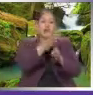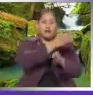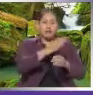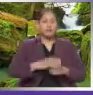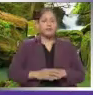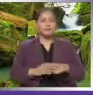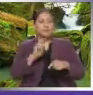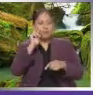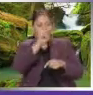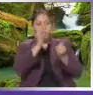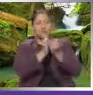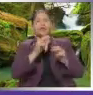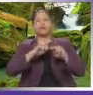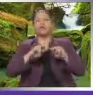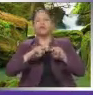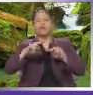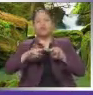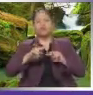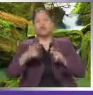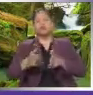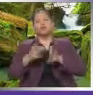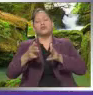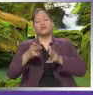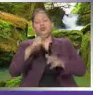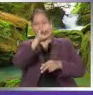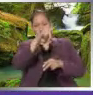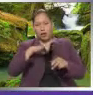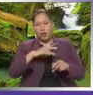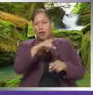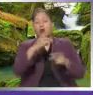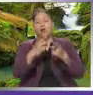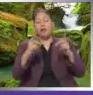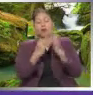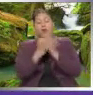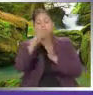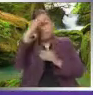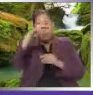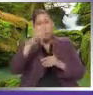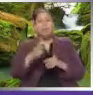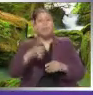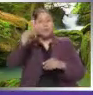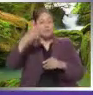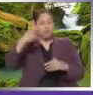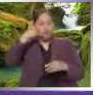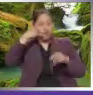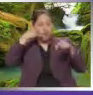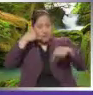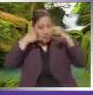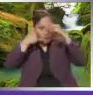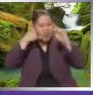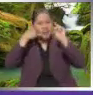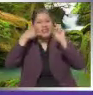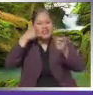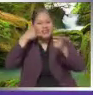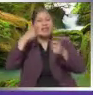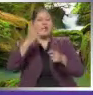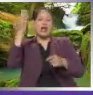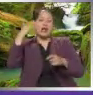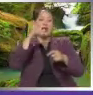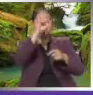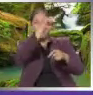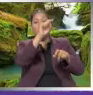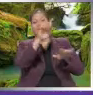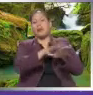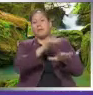también en pantalla, estaba el tranvía, que le ha dado paso a la modernidad y al desarrollo de México. La primera llamada telefónica en México se hizo desde